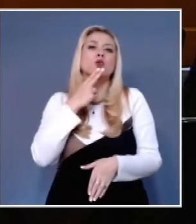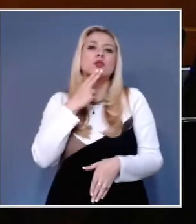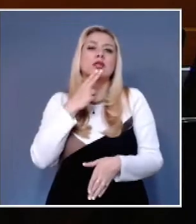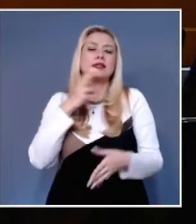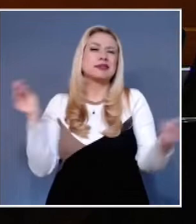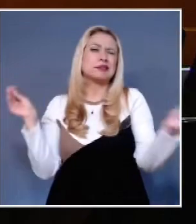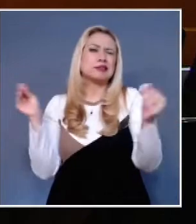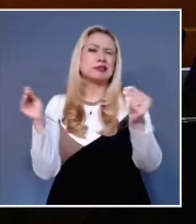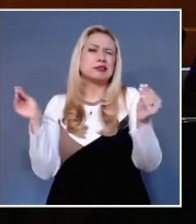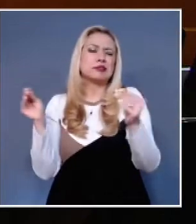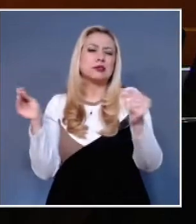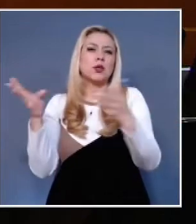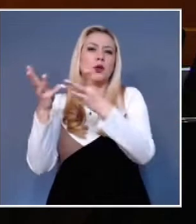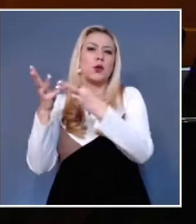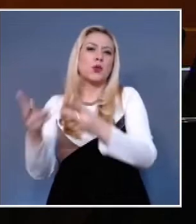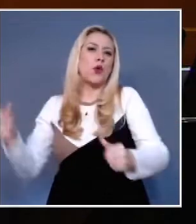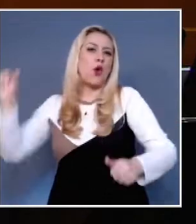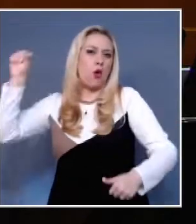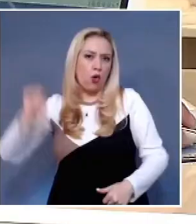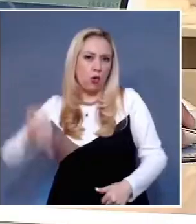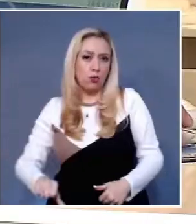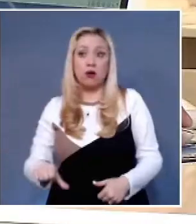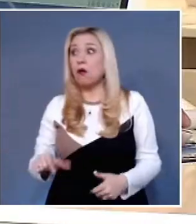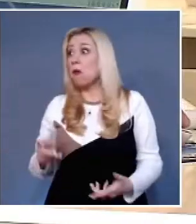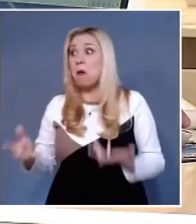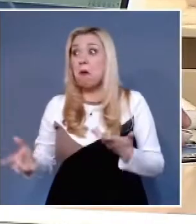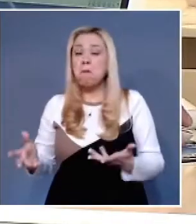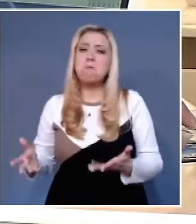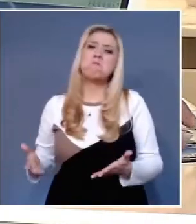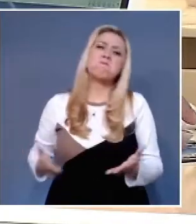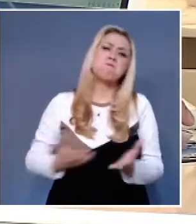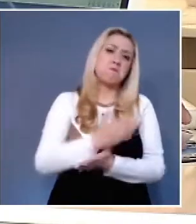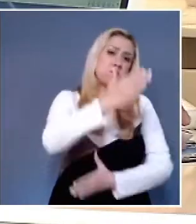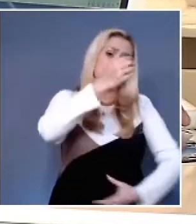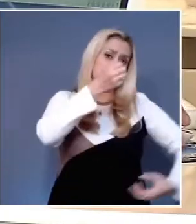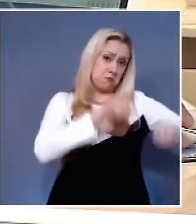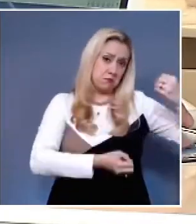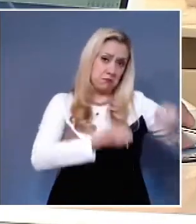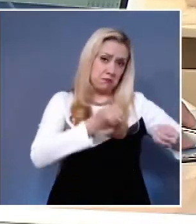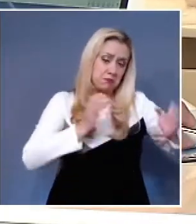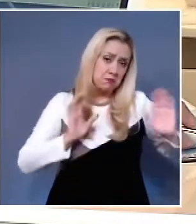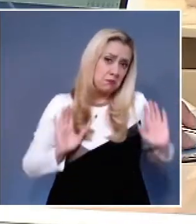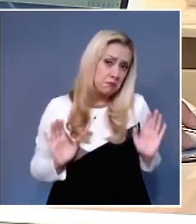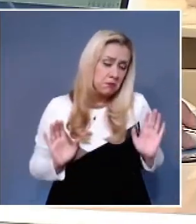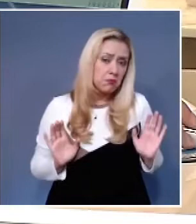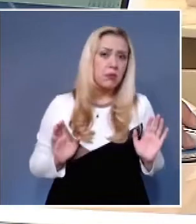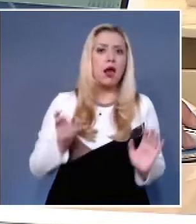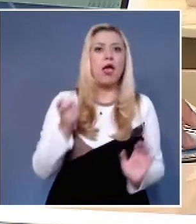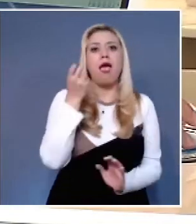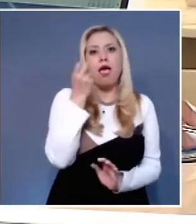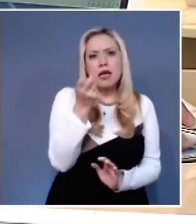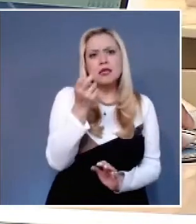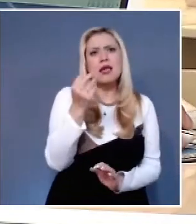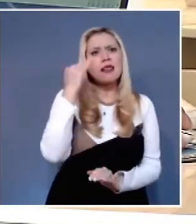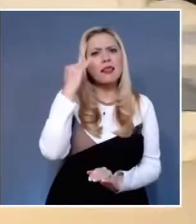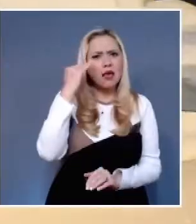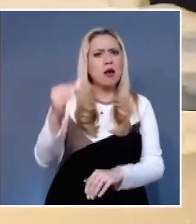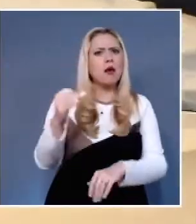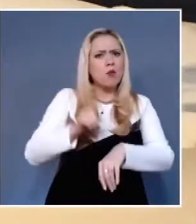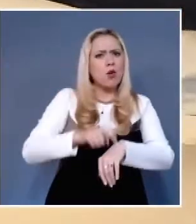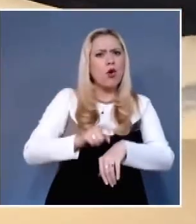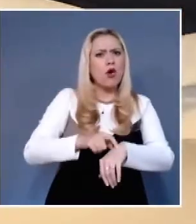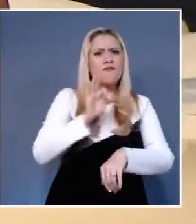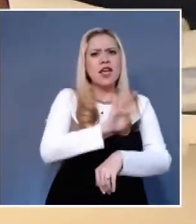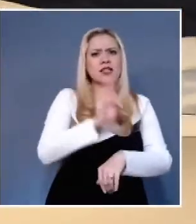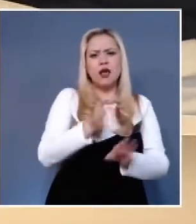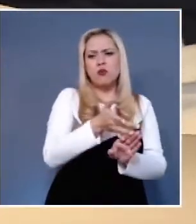para iniciar el procedimiento conciliatorio no se contrapone al tiempo que tienen los beneficiarios para reclamar ante los